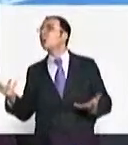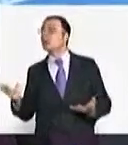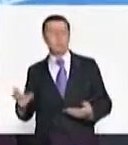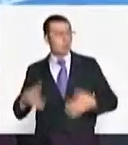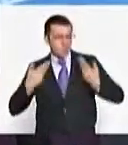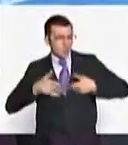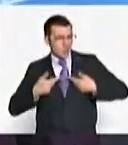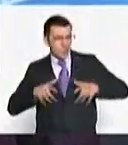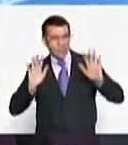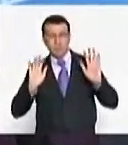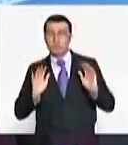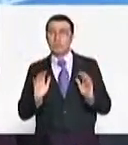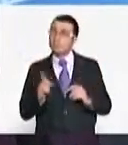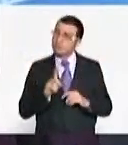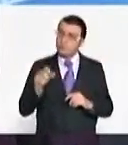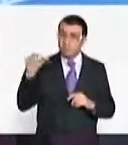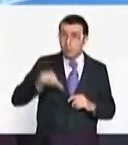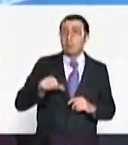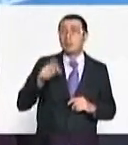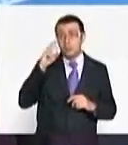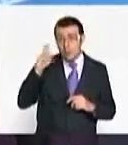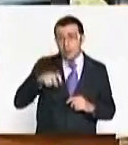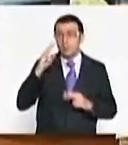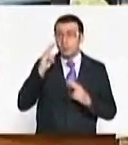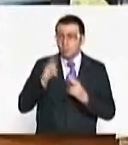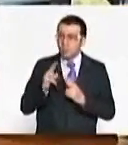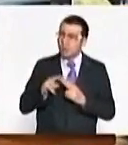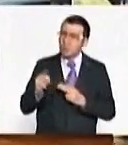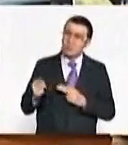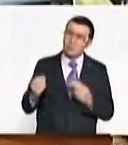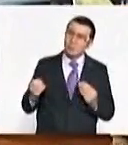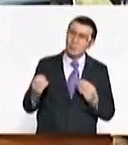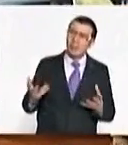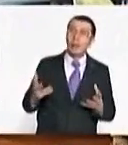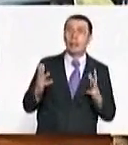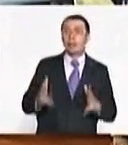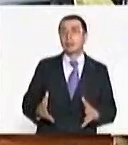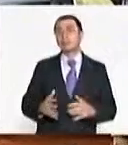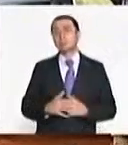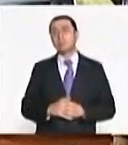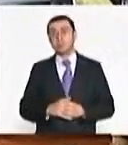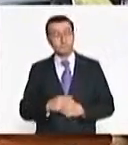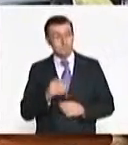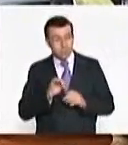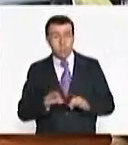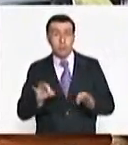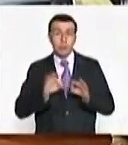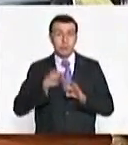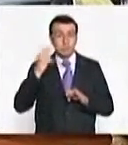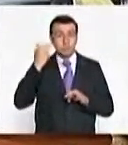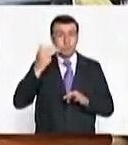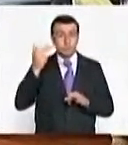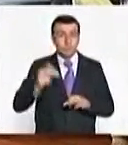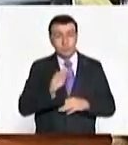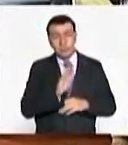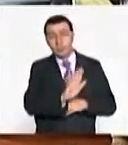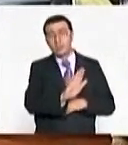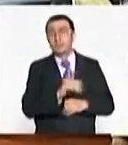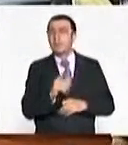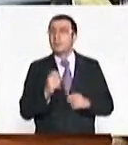de por qué te lo está formulando ni para qué. Y esto es muy importante, el tema de la historia clínica y el peligro de la